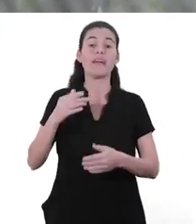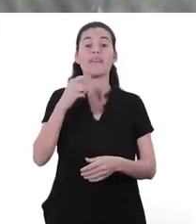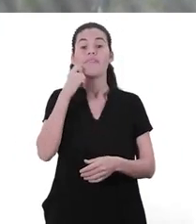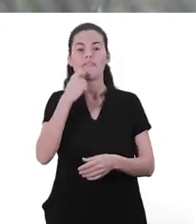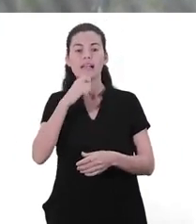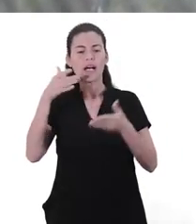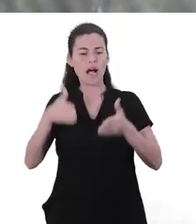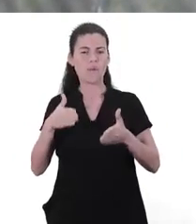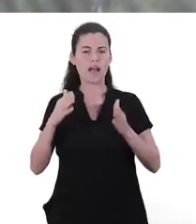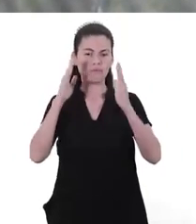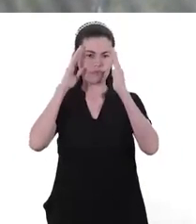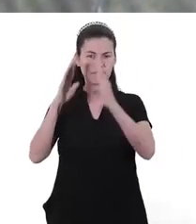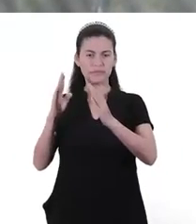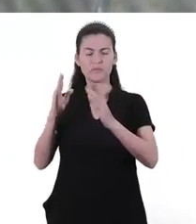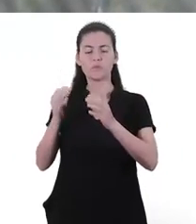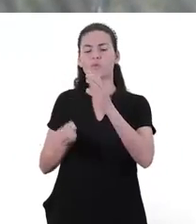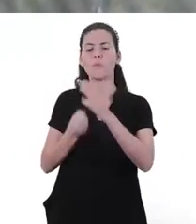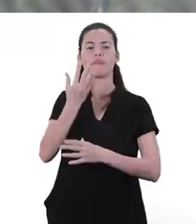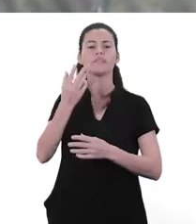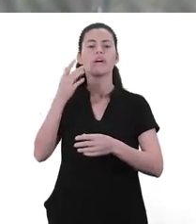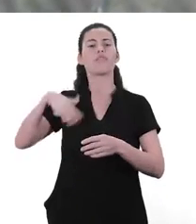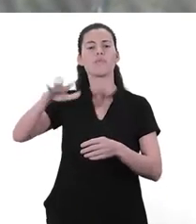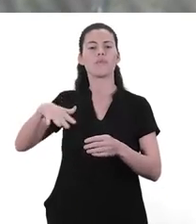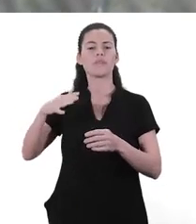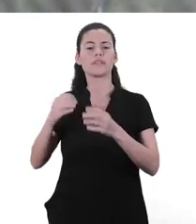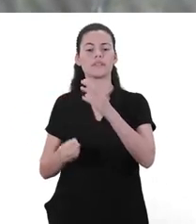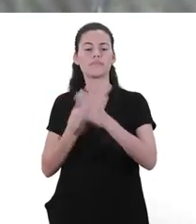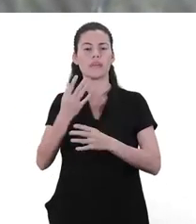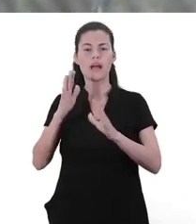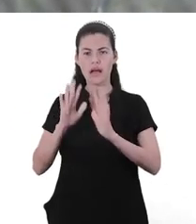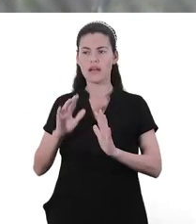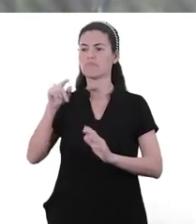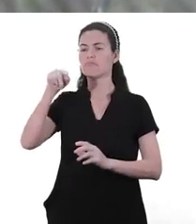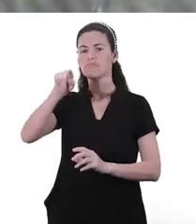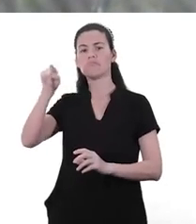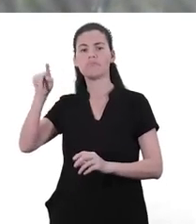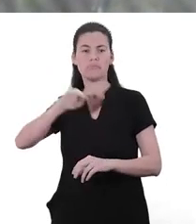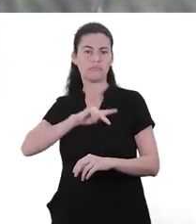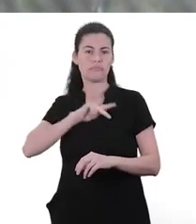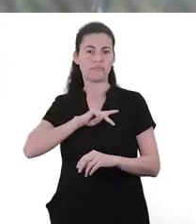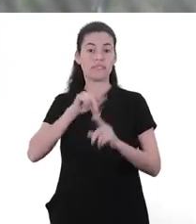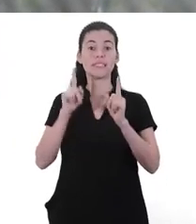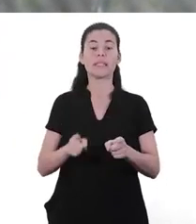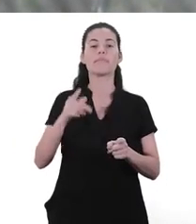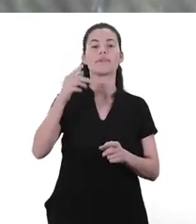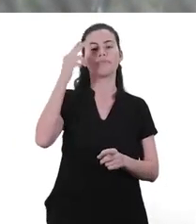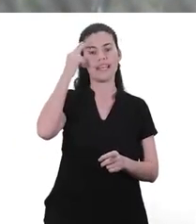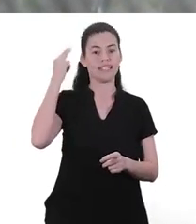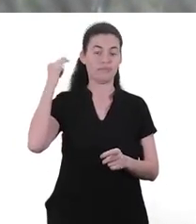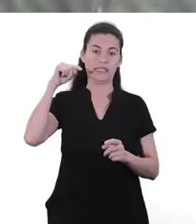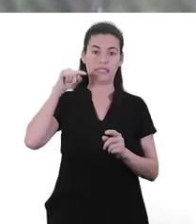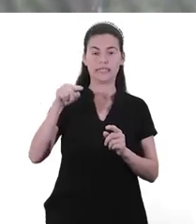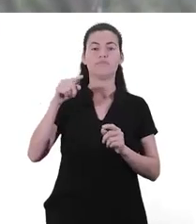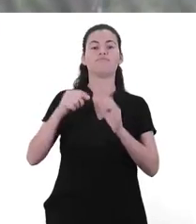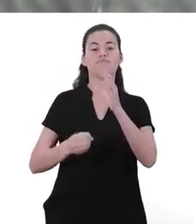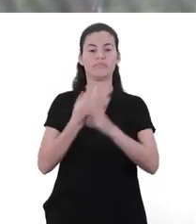decirlo, todos tenemos nuestros inicios, todos empezamos de alguna manera y por sobre todo saber que nuestra vivencia es parte de lo que va a ser nuestro